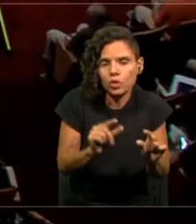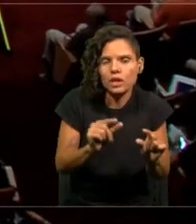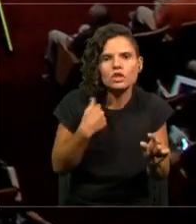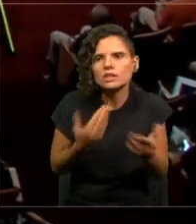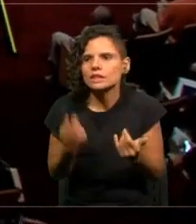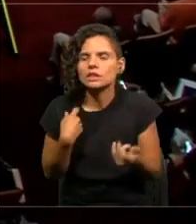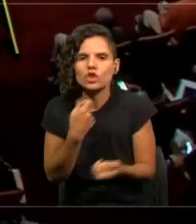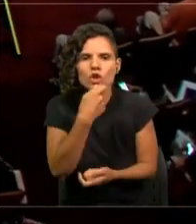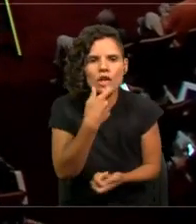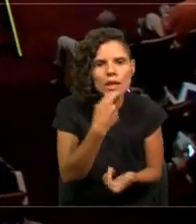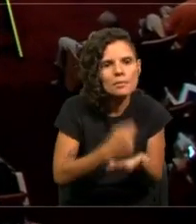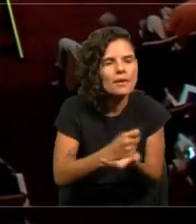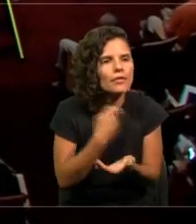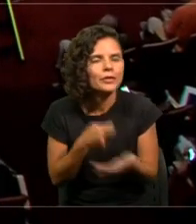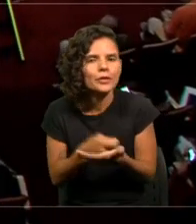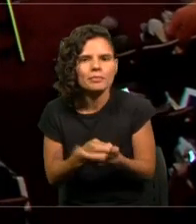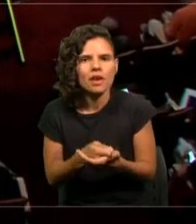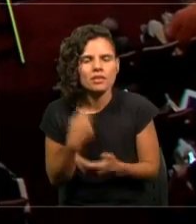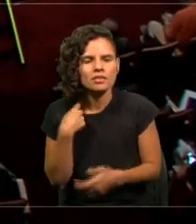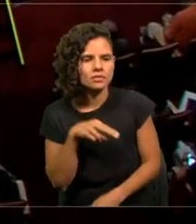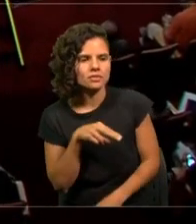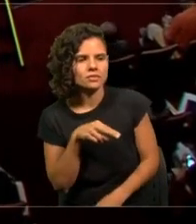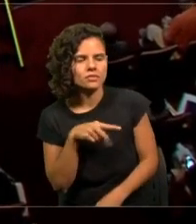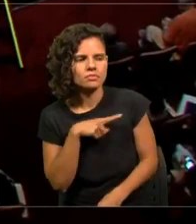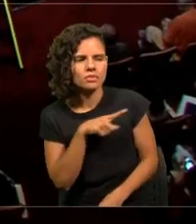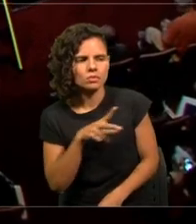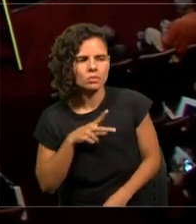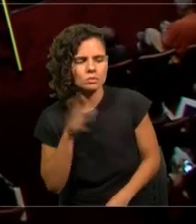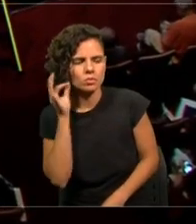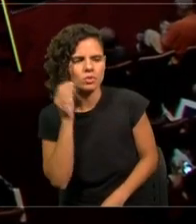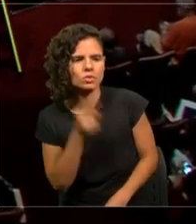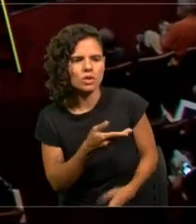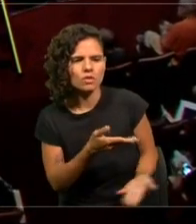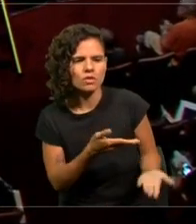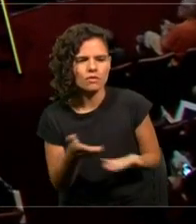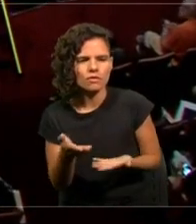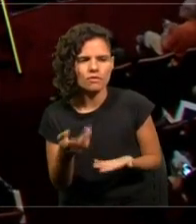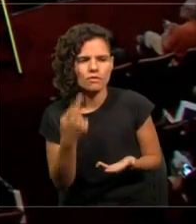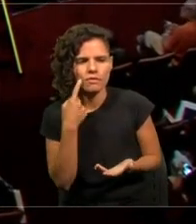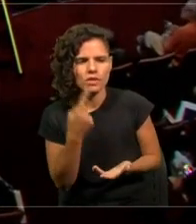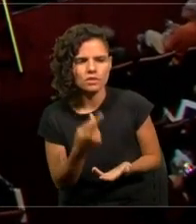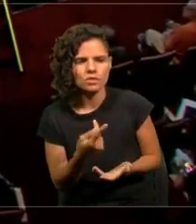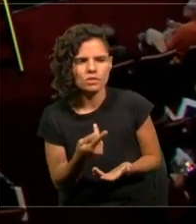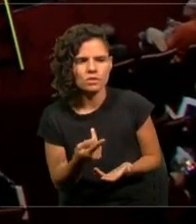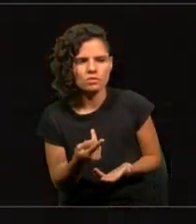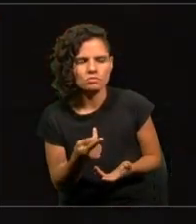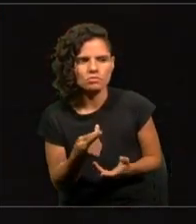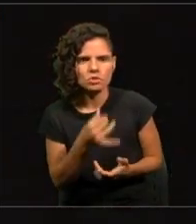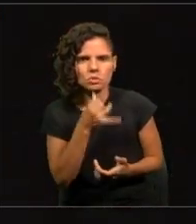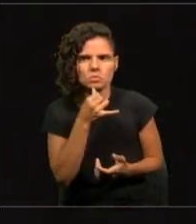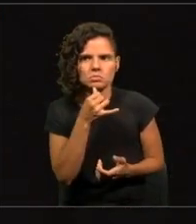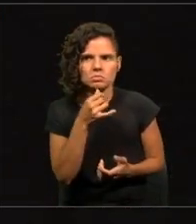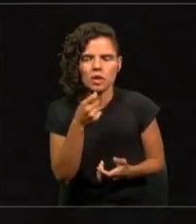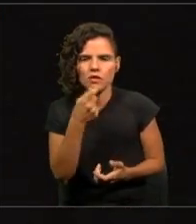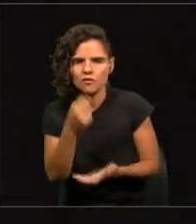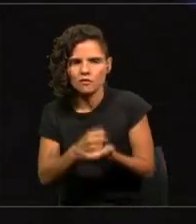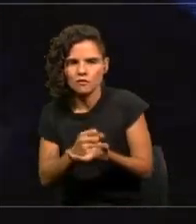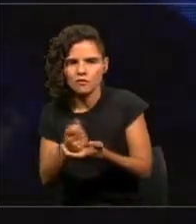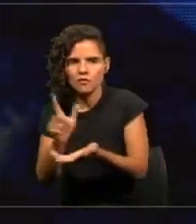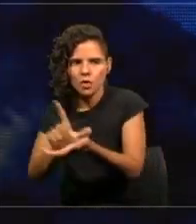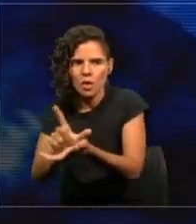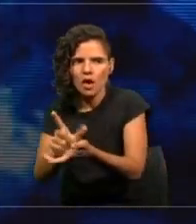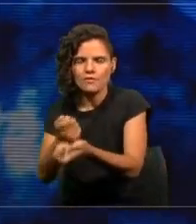remedio y digo pero señora usted no ha visto alguna farmacia más cerca